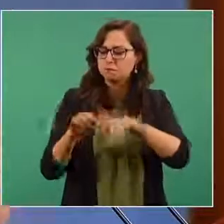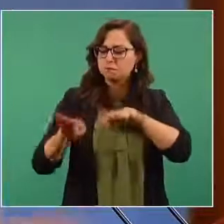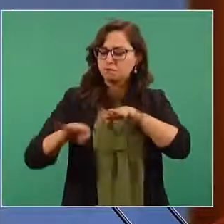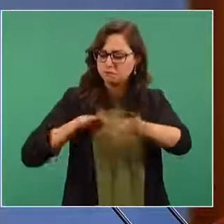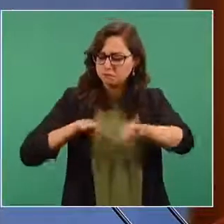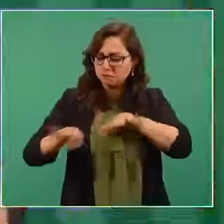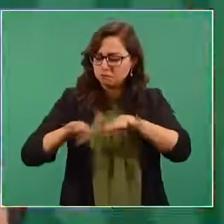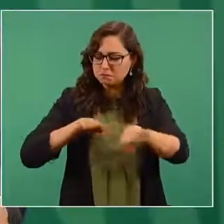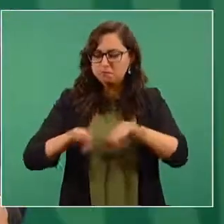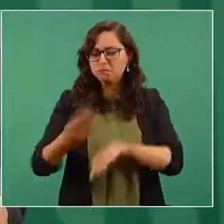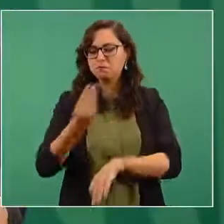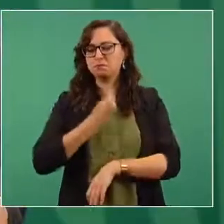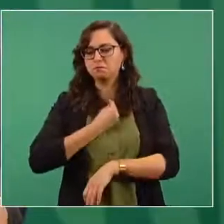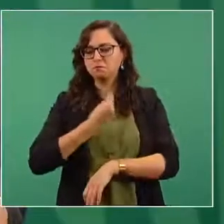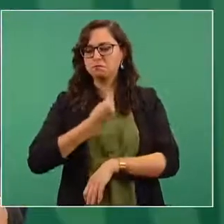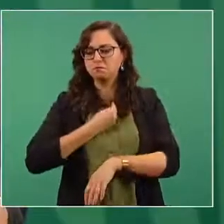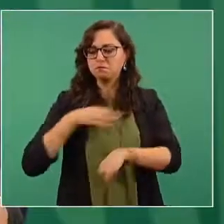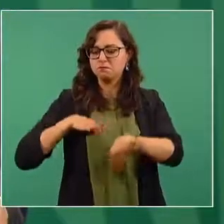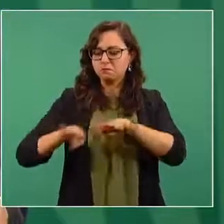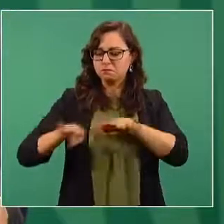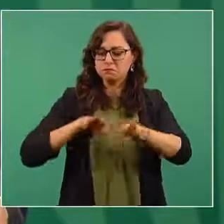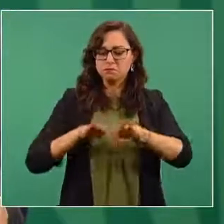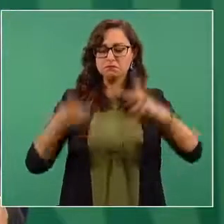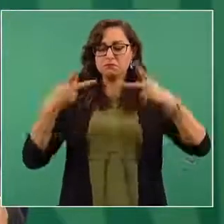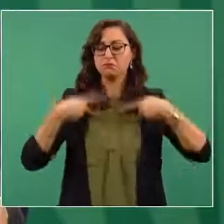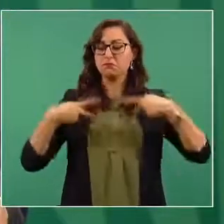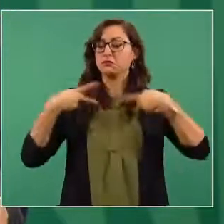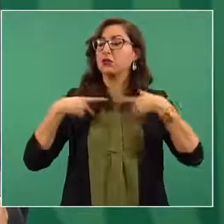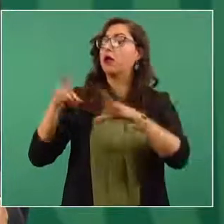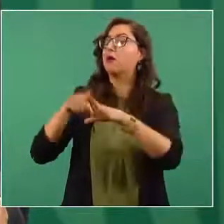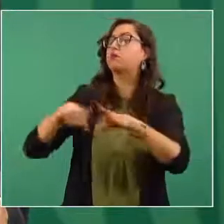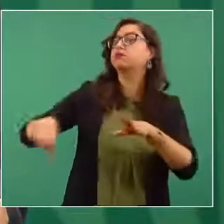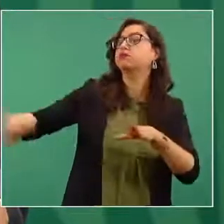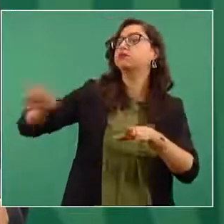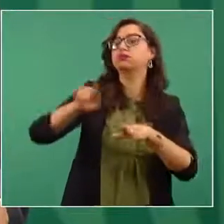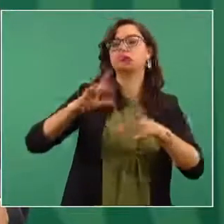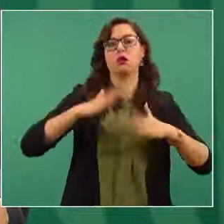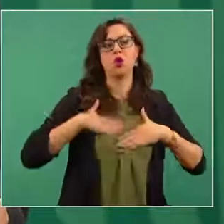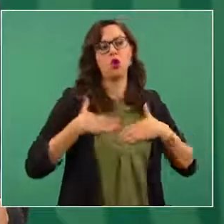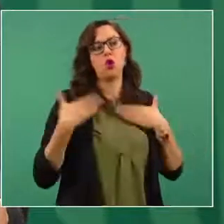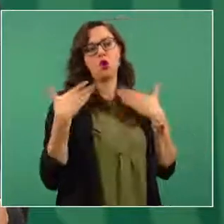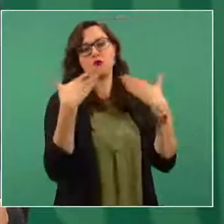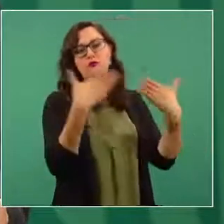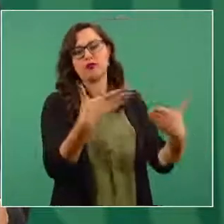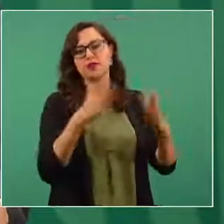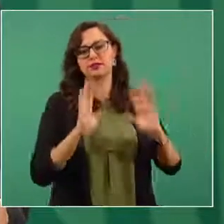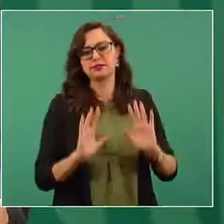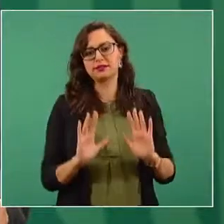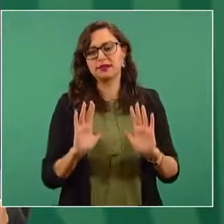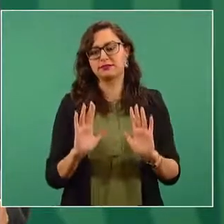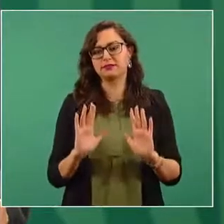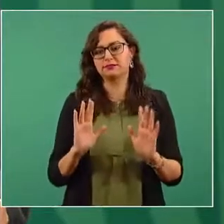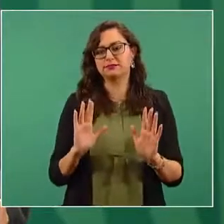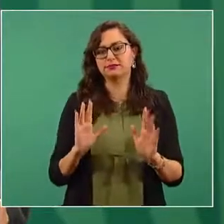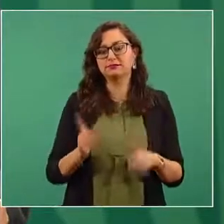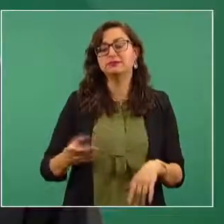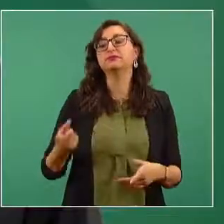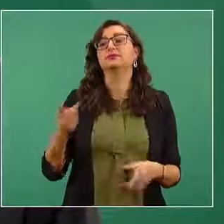avanzando y tenerle confianza al pueblo, porque nuestro pueblo es muy respetuoso,